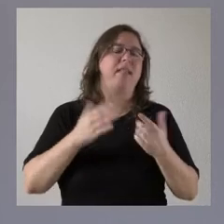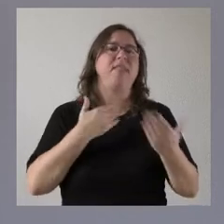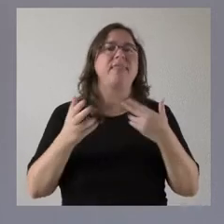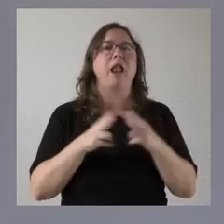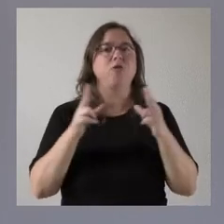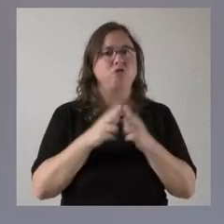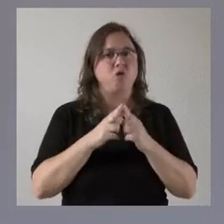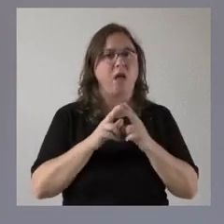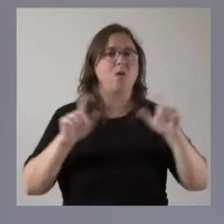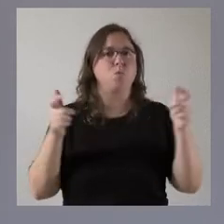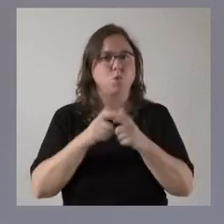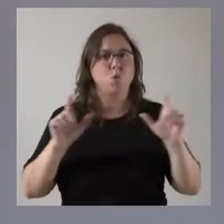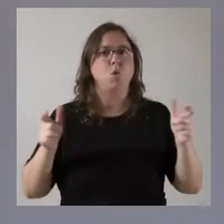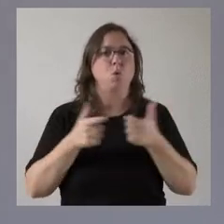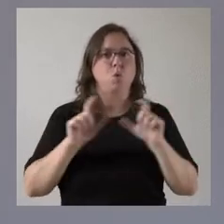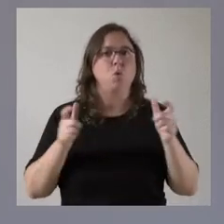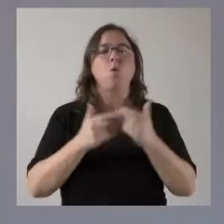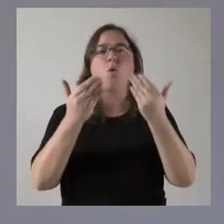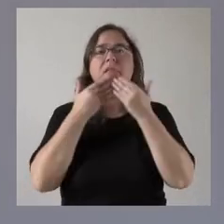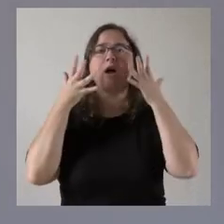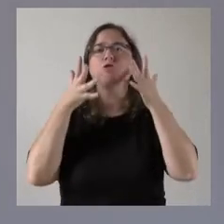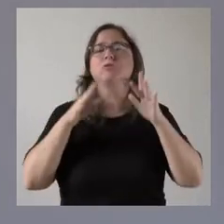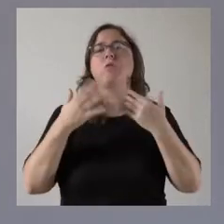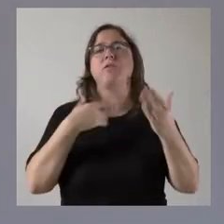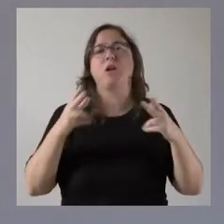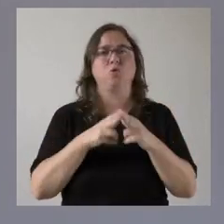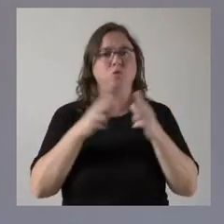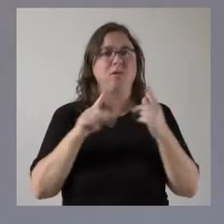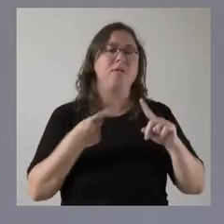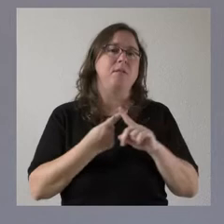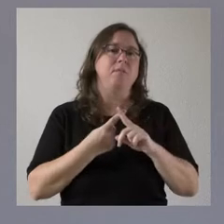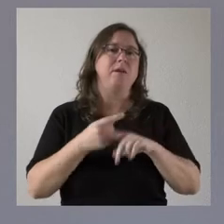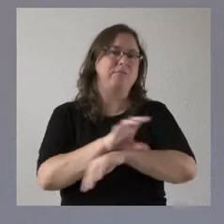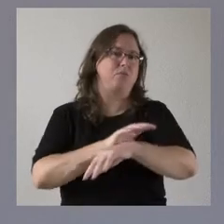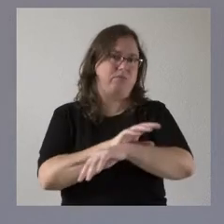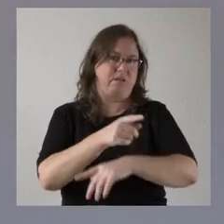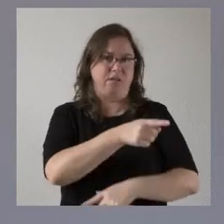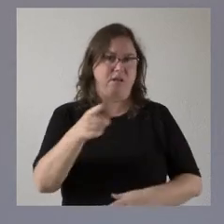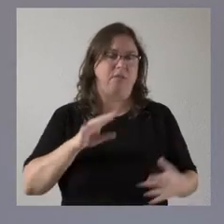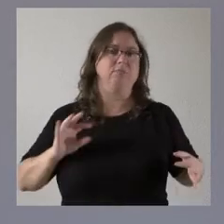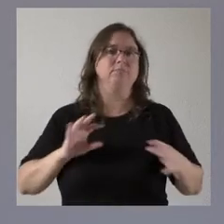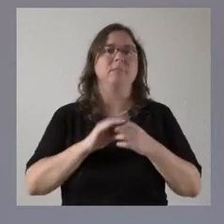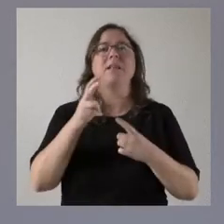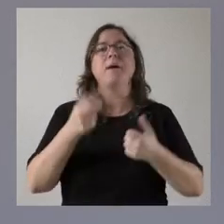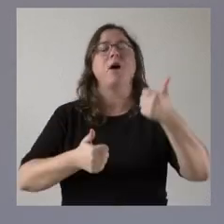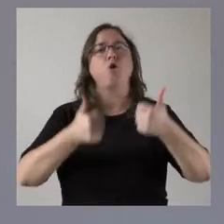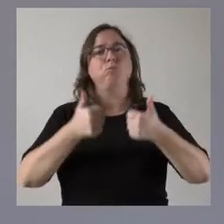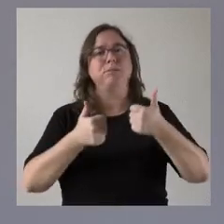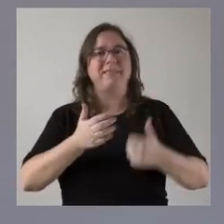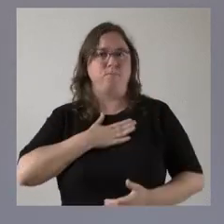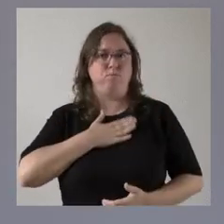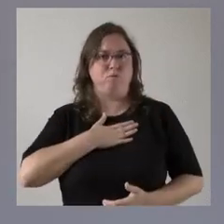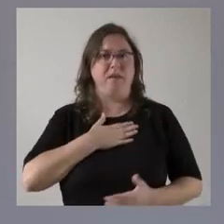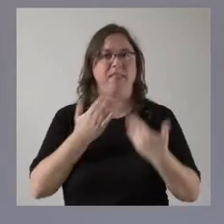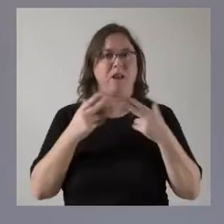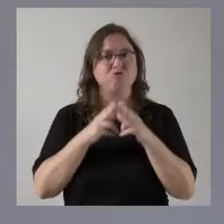a través del propio consejo del diálogo social y a través de las distintas consejerías que tienen más relación con las competencias propias del